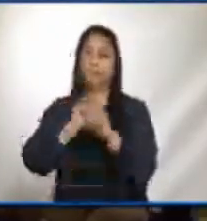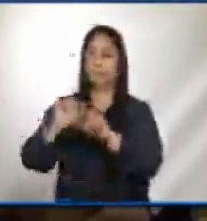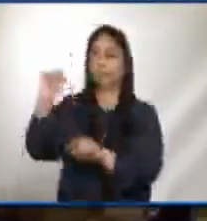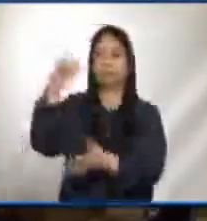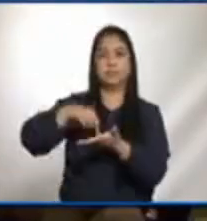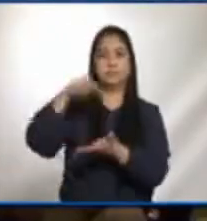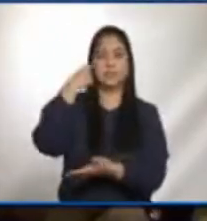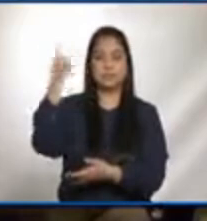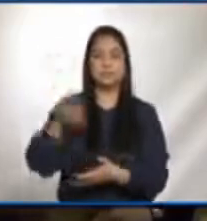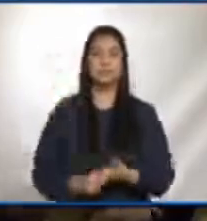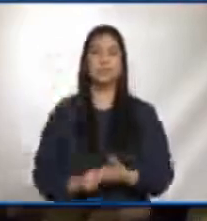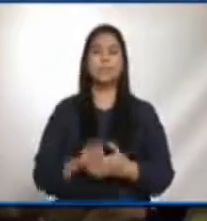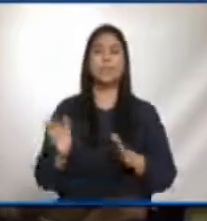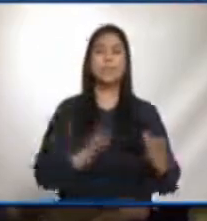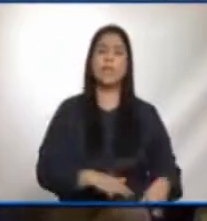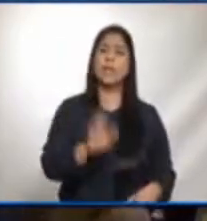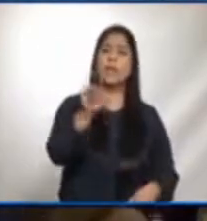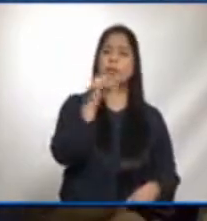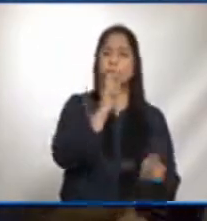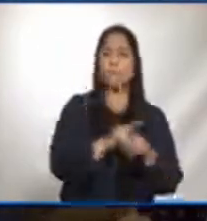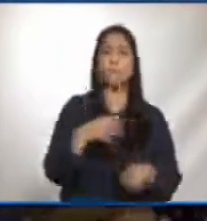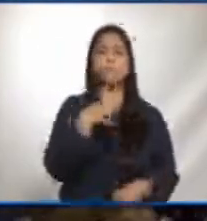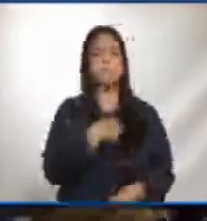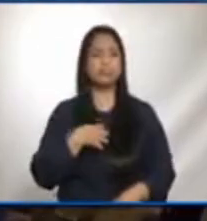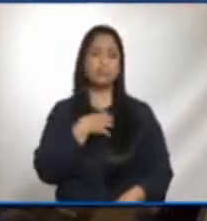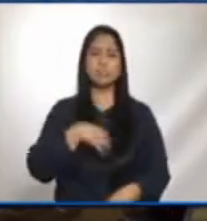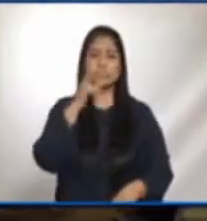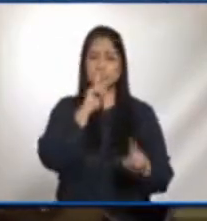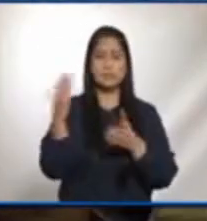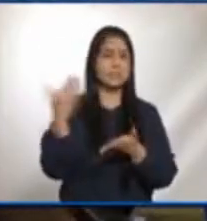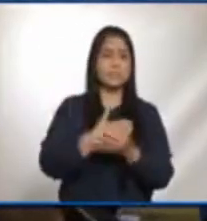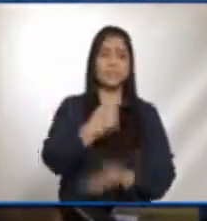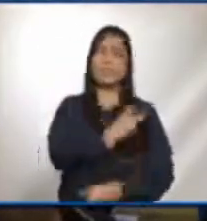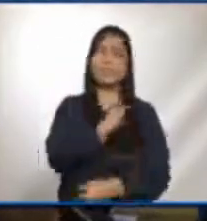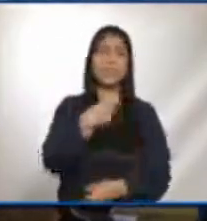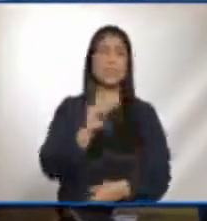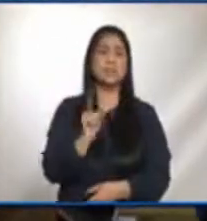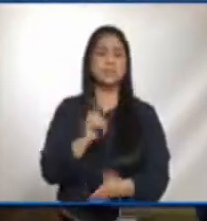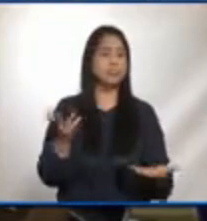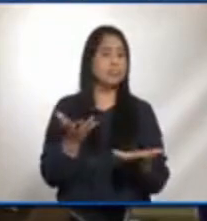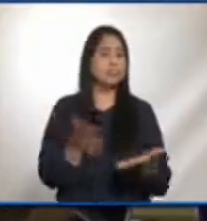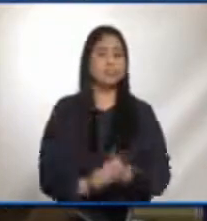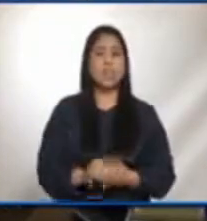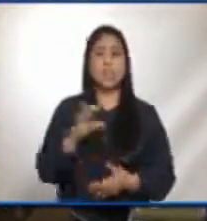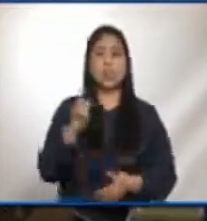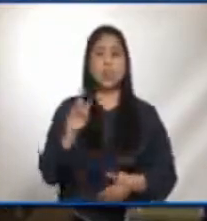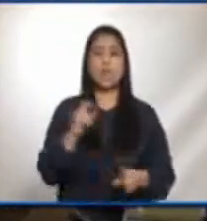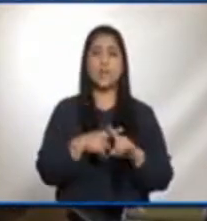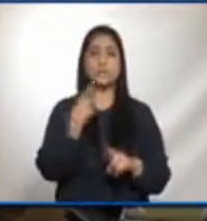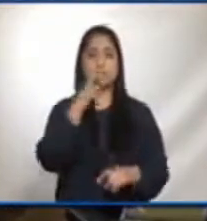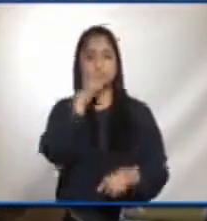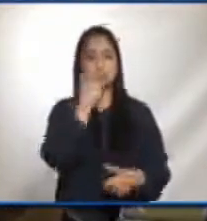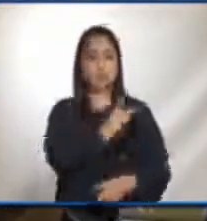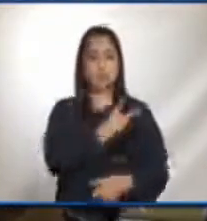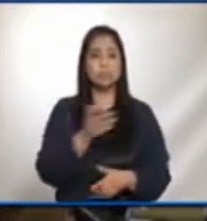¿Hay molestia en el gobierno de Guatemala por no enviar vacunas por parte del mecanismo COVAX y no llegan, presidente? Estamos, el día de hoy la